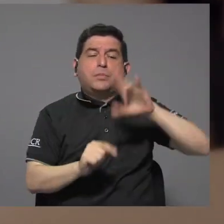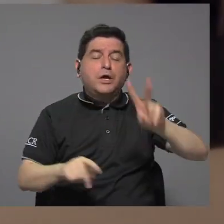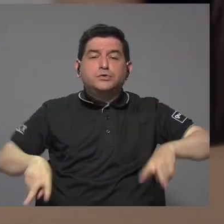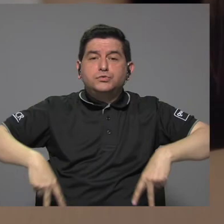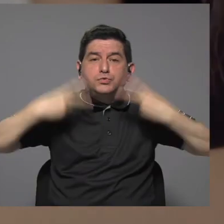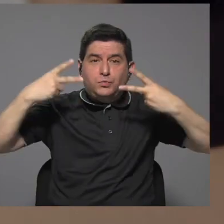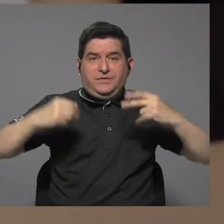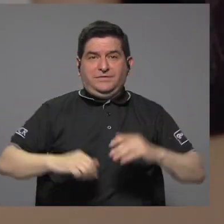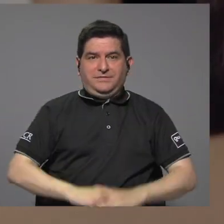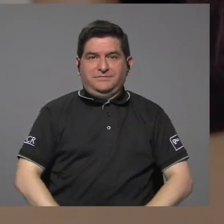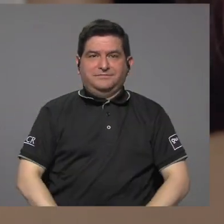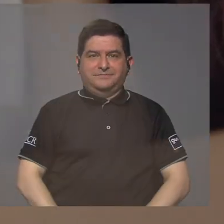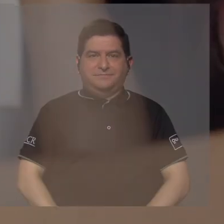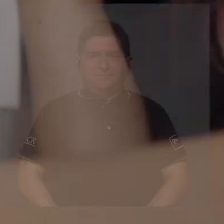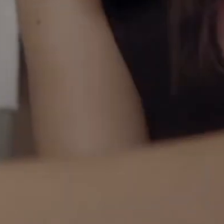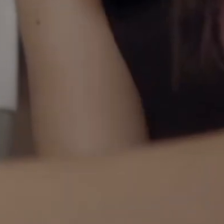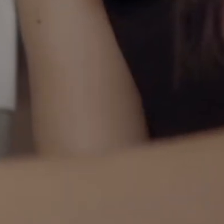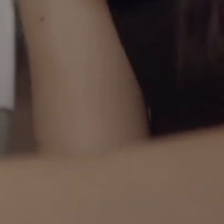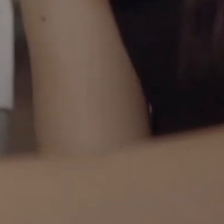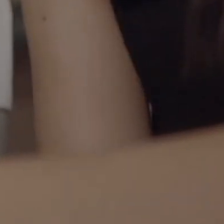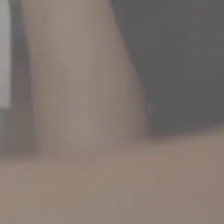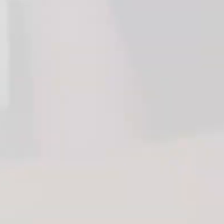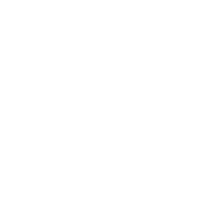aplicar en su día a día también